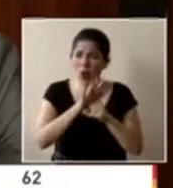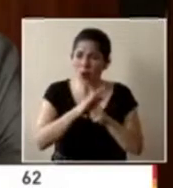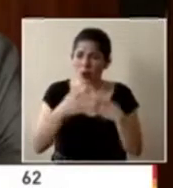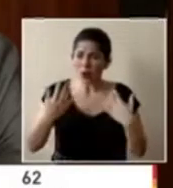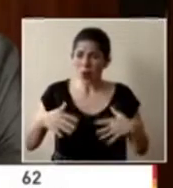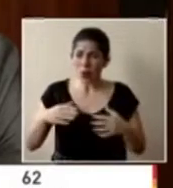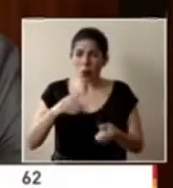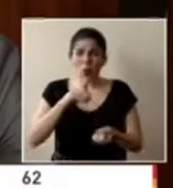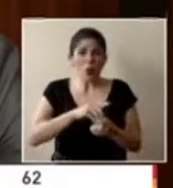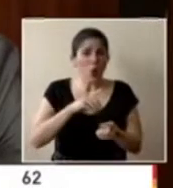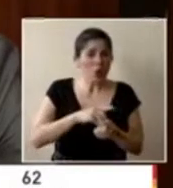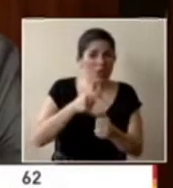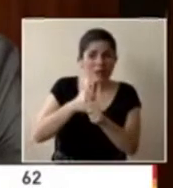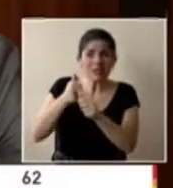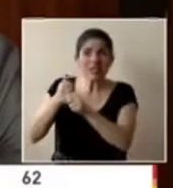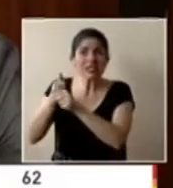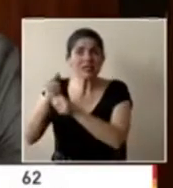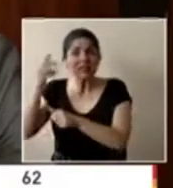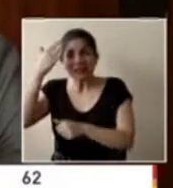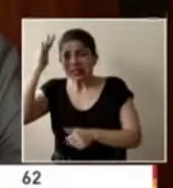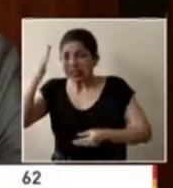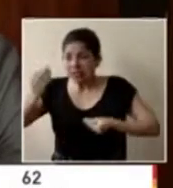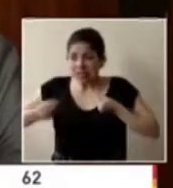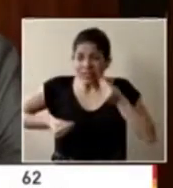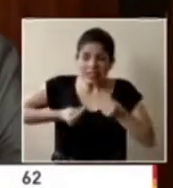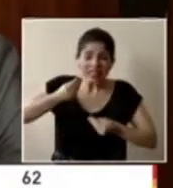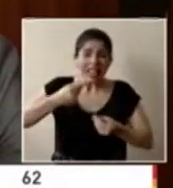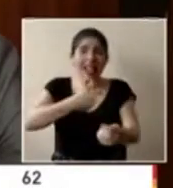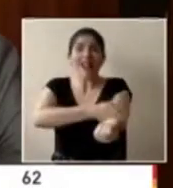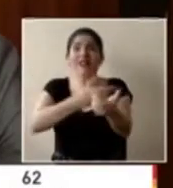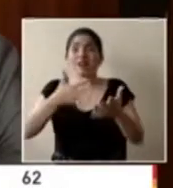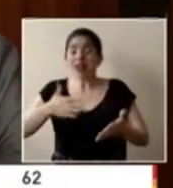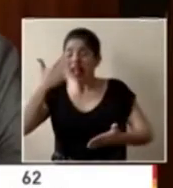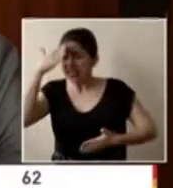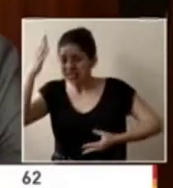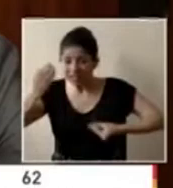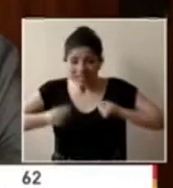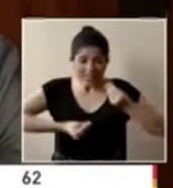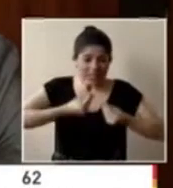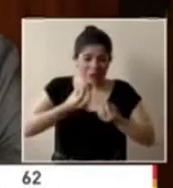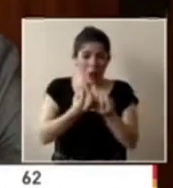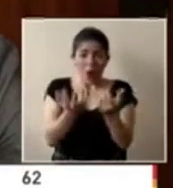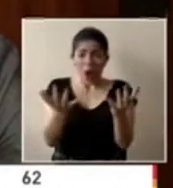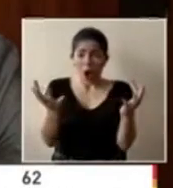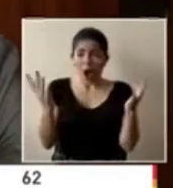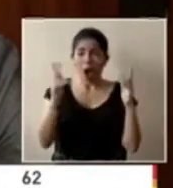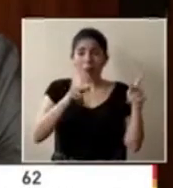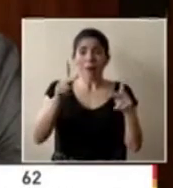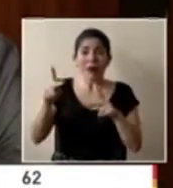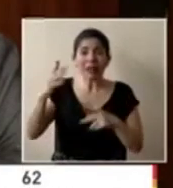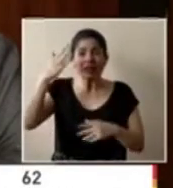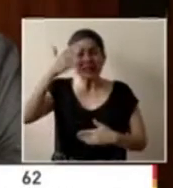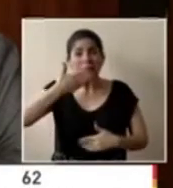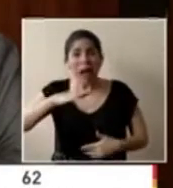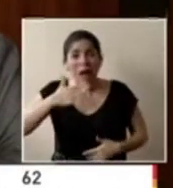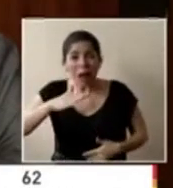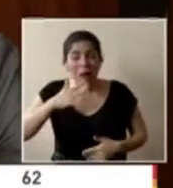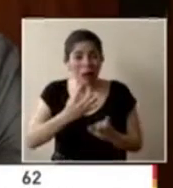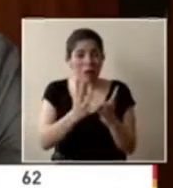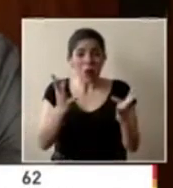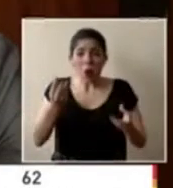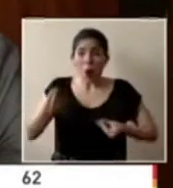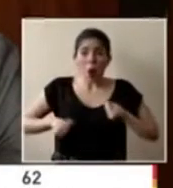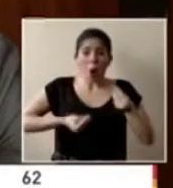médicos no saben qué hacer, las enfermeras no saben qué hacer, con tantas personas graves. Ellos